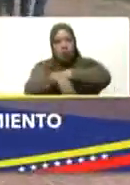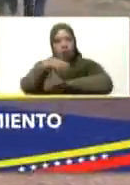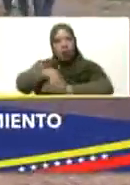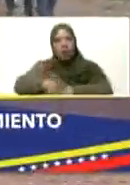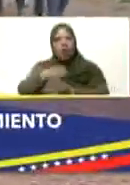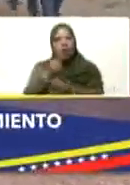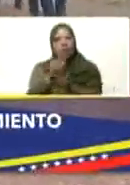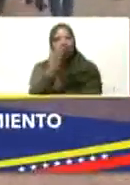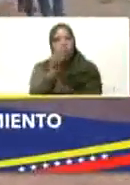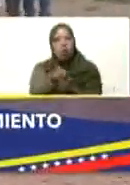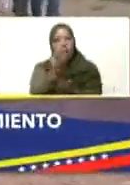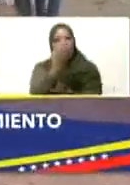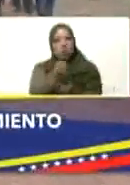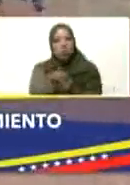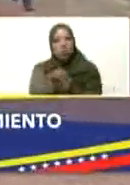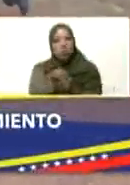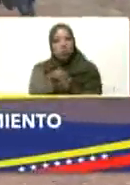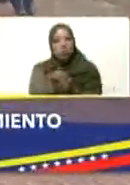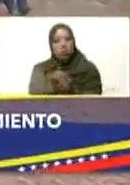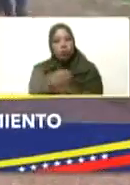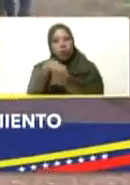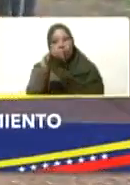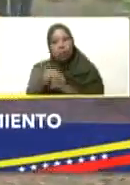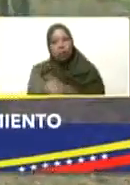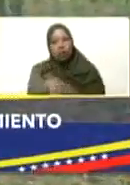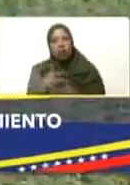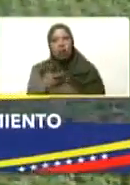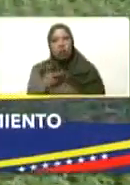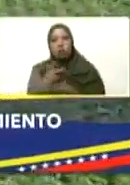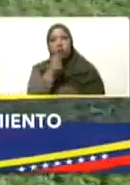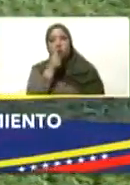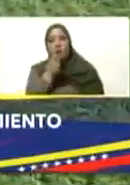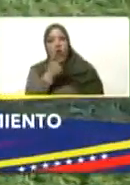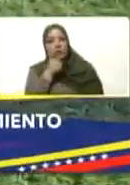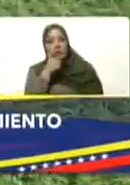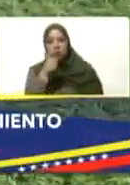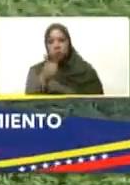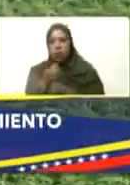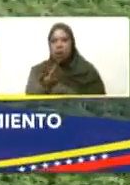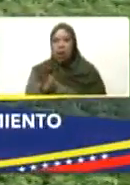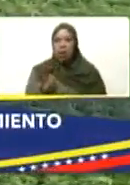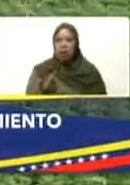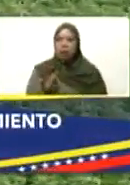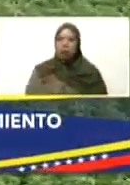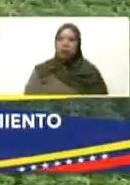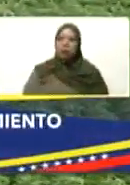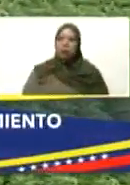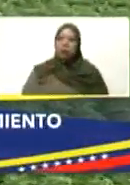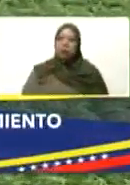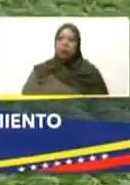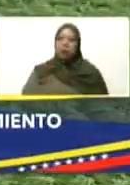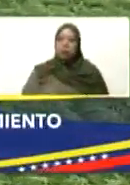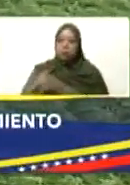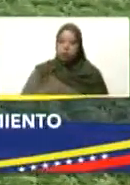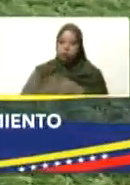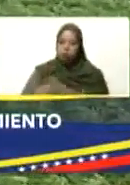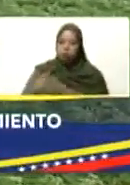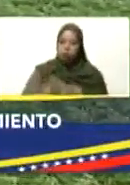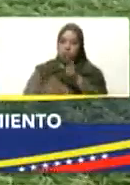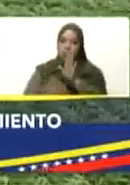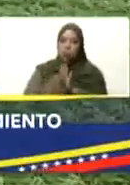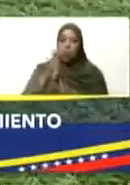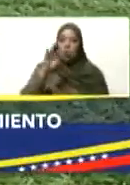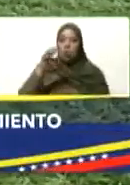Monagas, un estado que verdaderamente cada vez despunta más como un gran